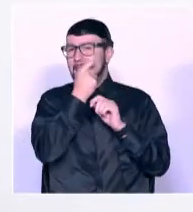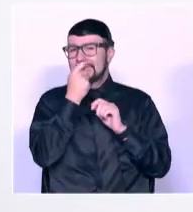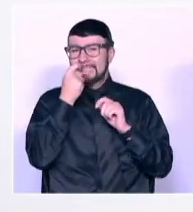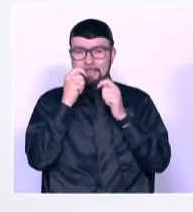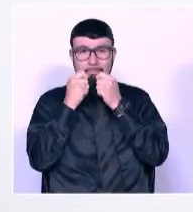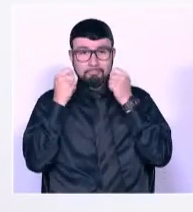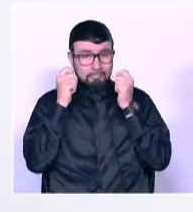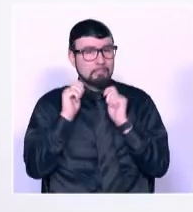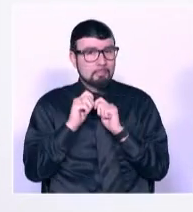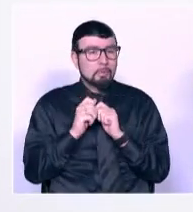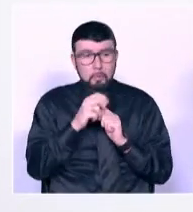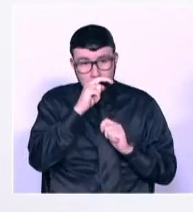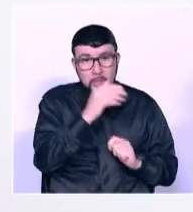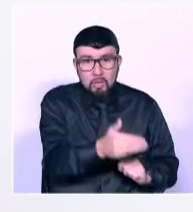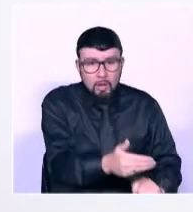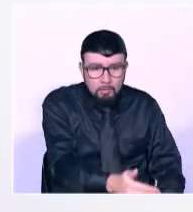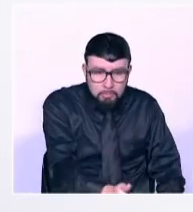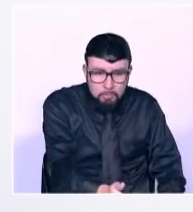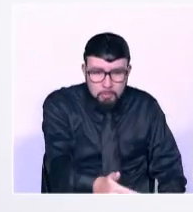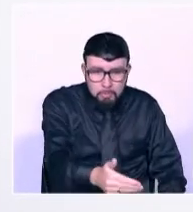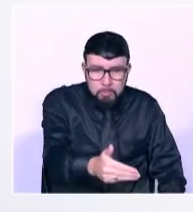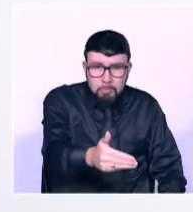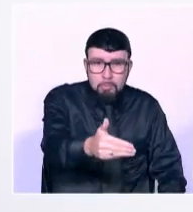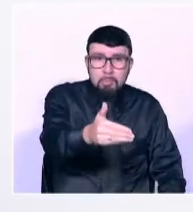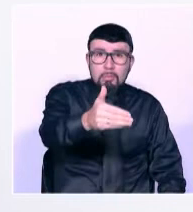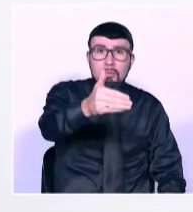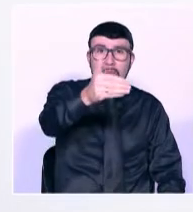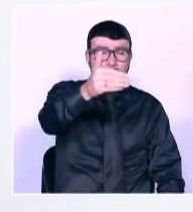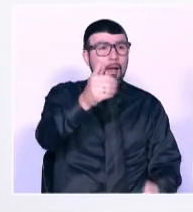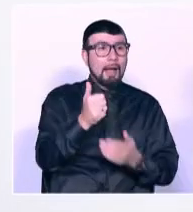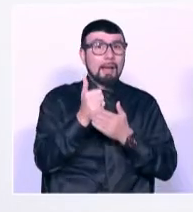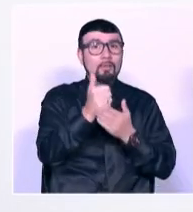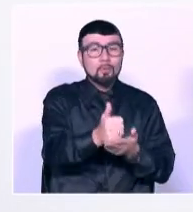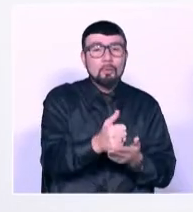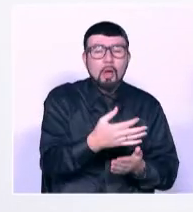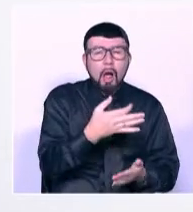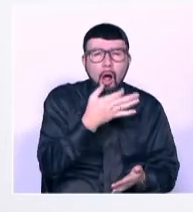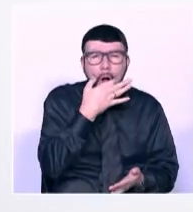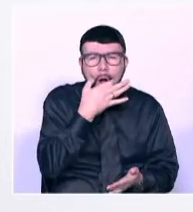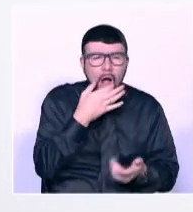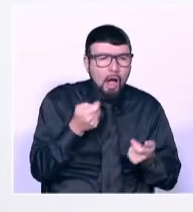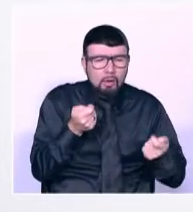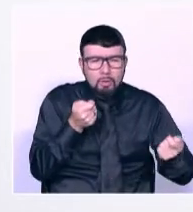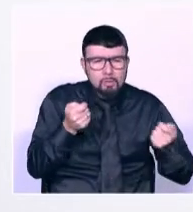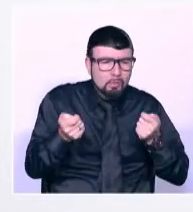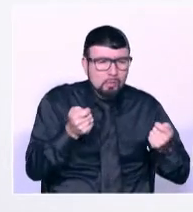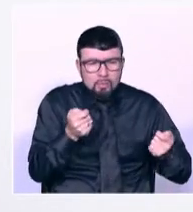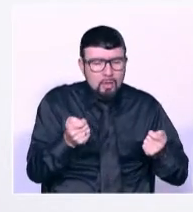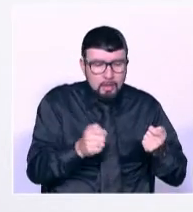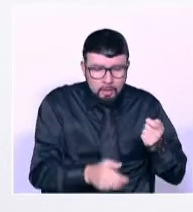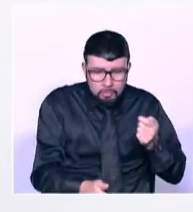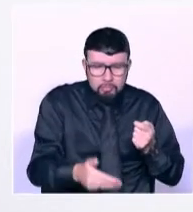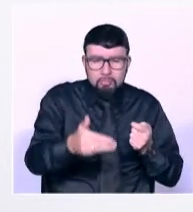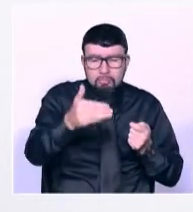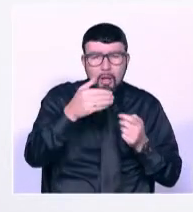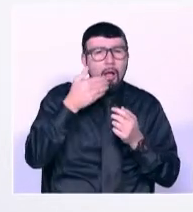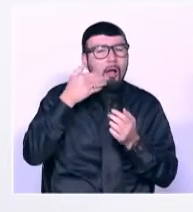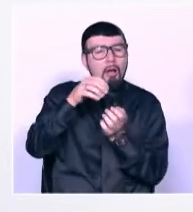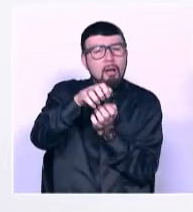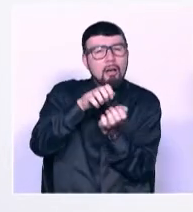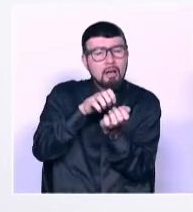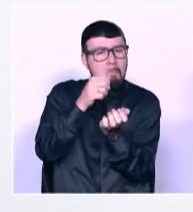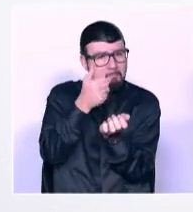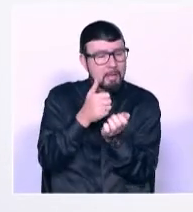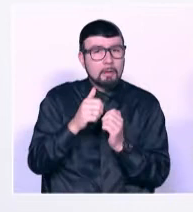puedo como guiar el crecimiento para que empiece a ser más equilibrado. En cambio, a una